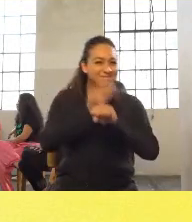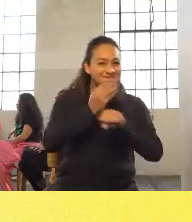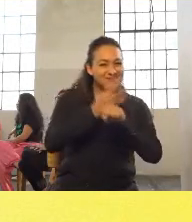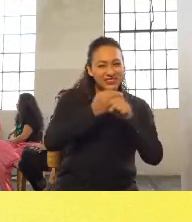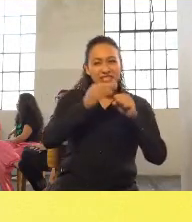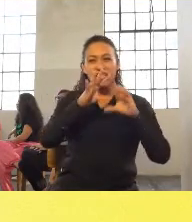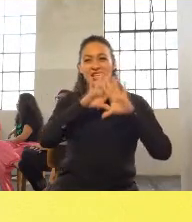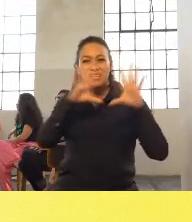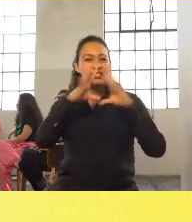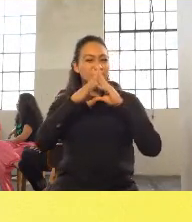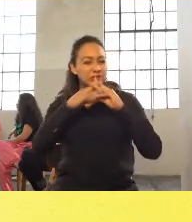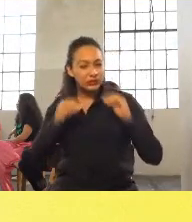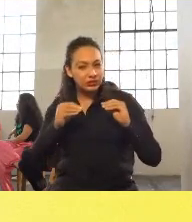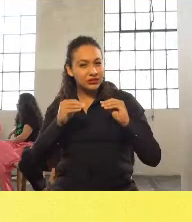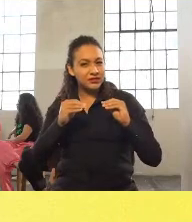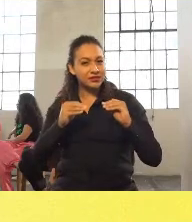reunidas